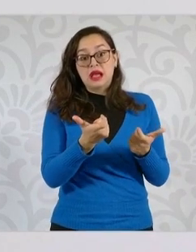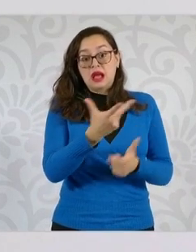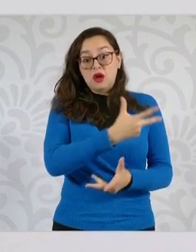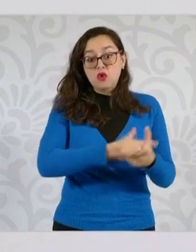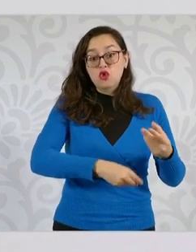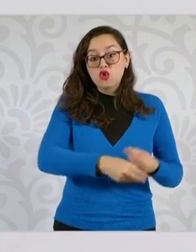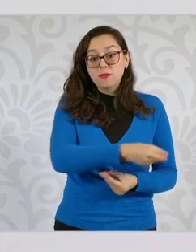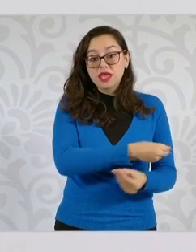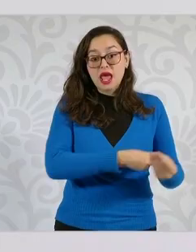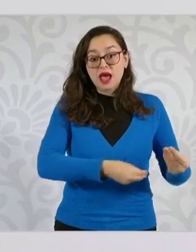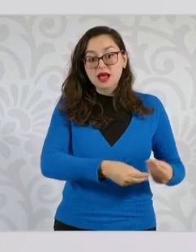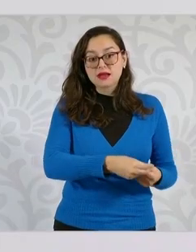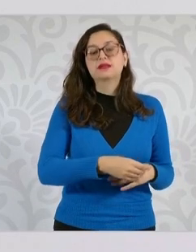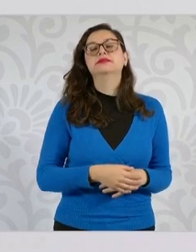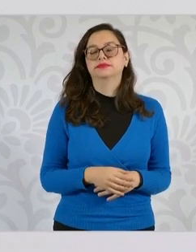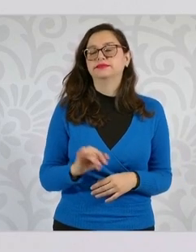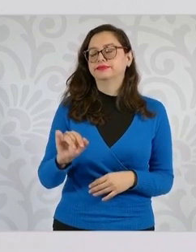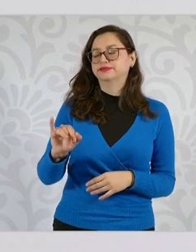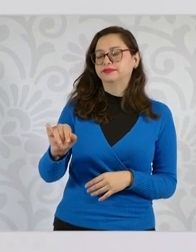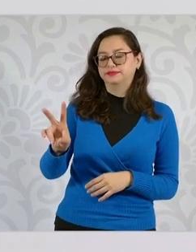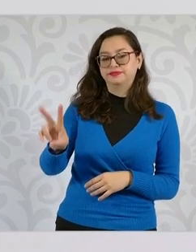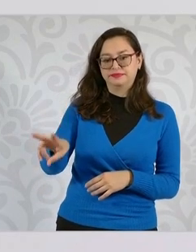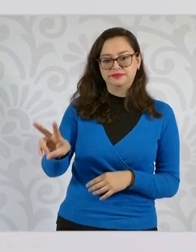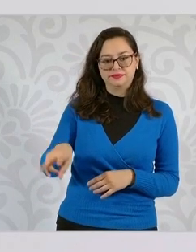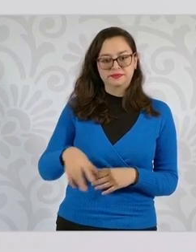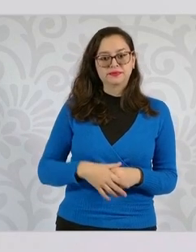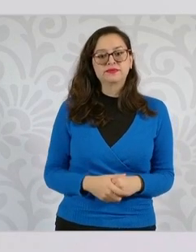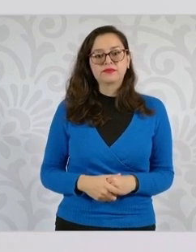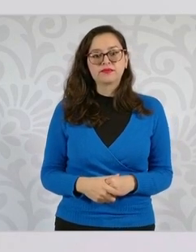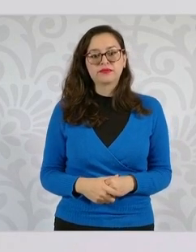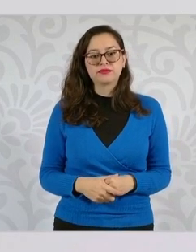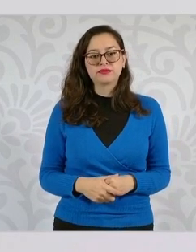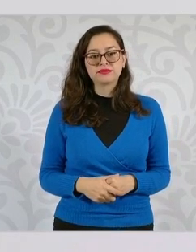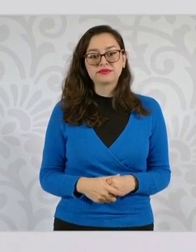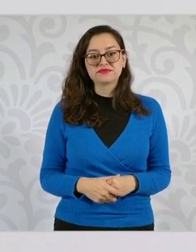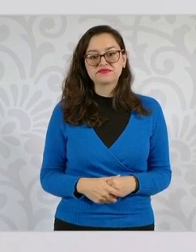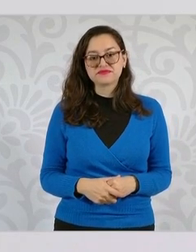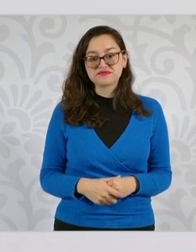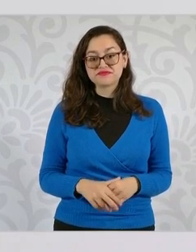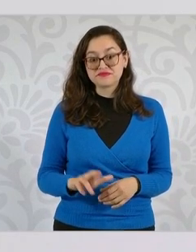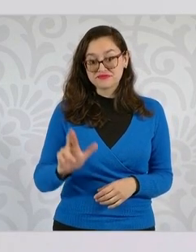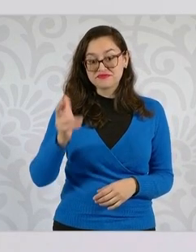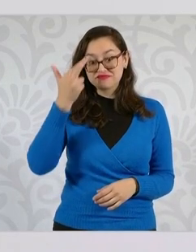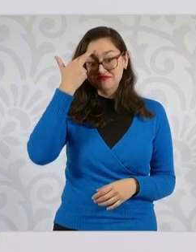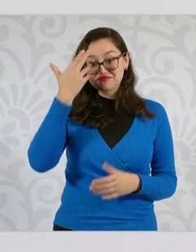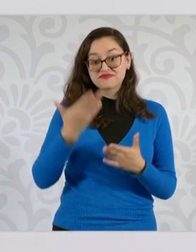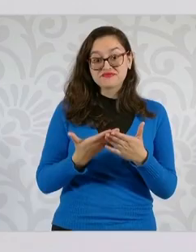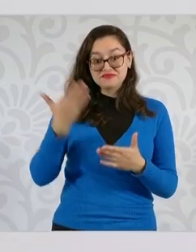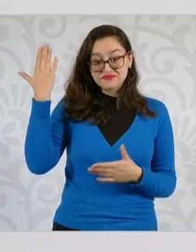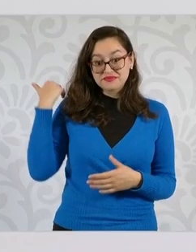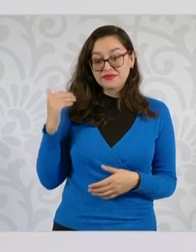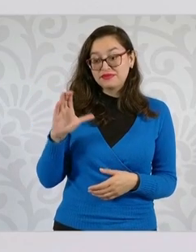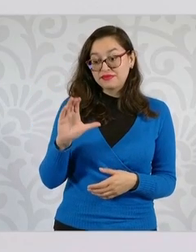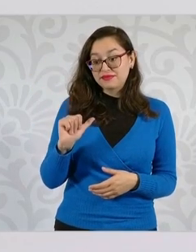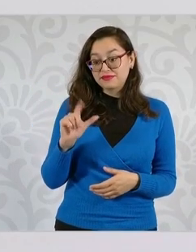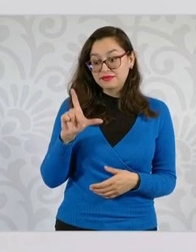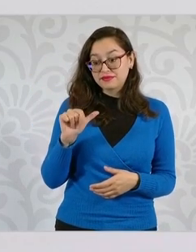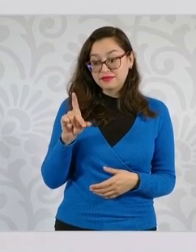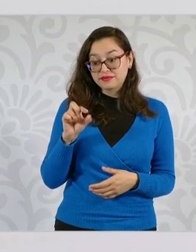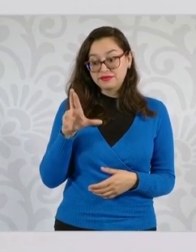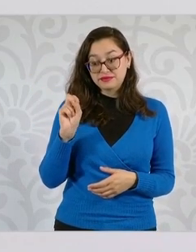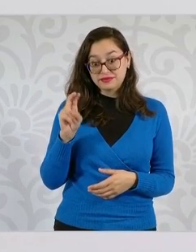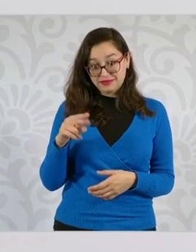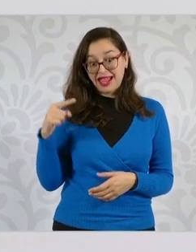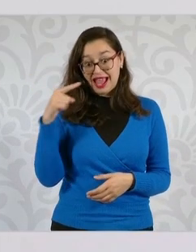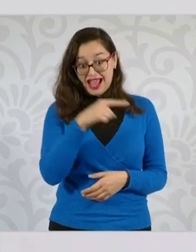ahí donde se iba a construir la refinería de Calderón que nunca se construyó que quedó